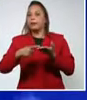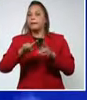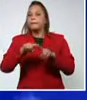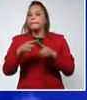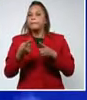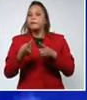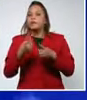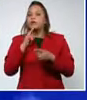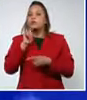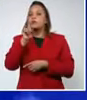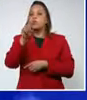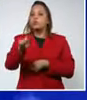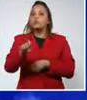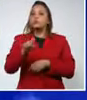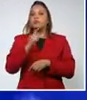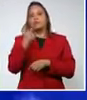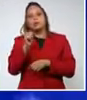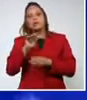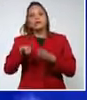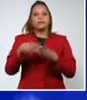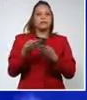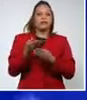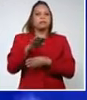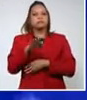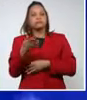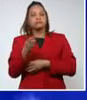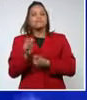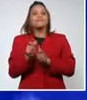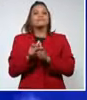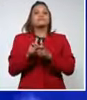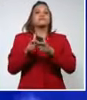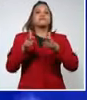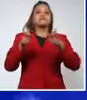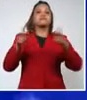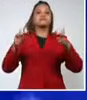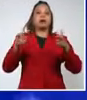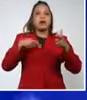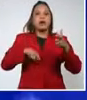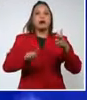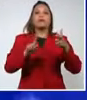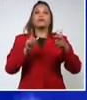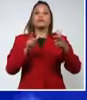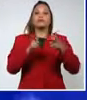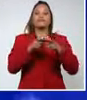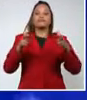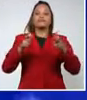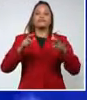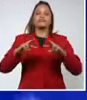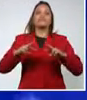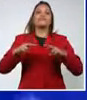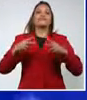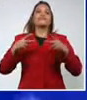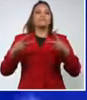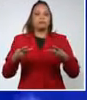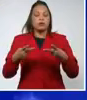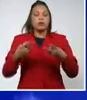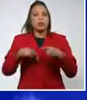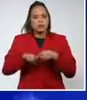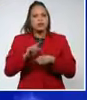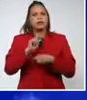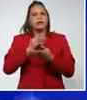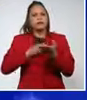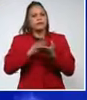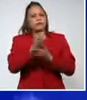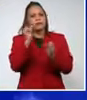los últimos 10 días un incremento del número de casos, en lo cual están trabajando